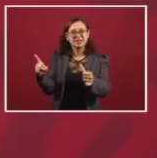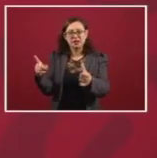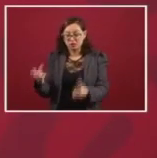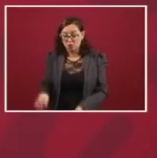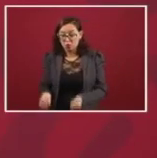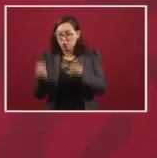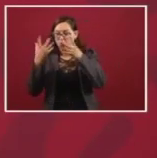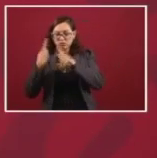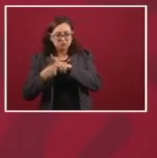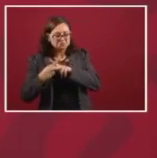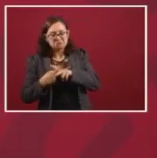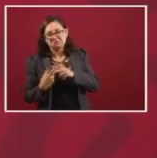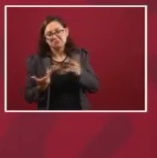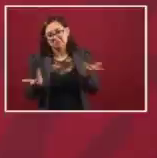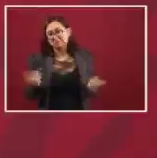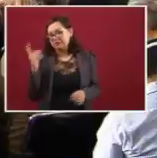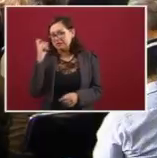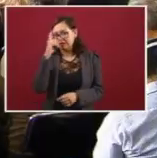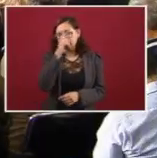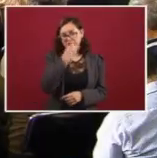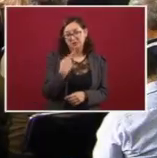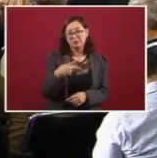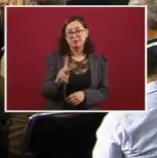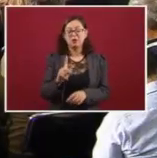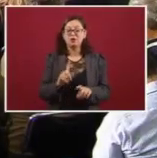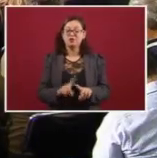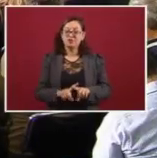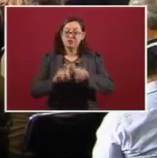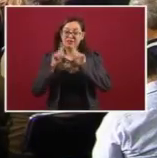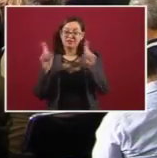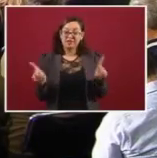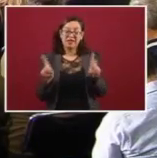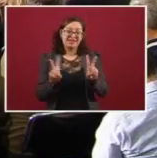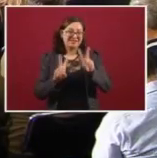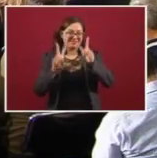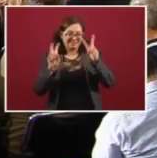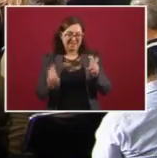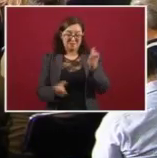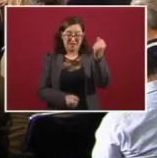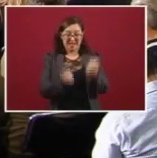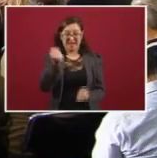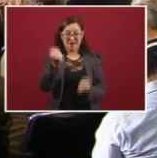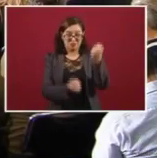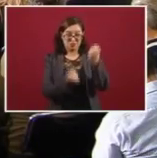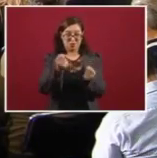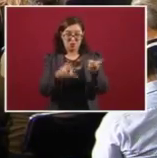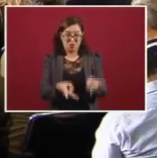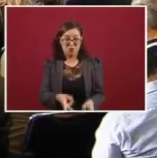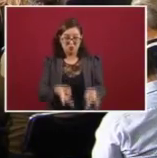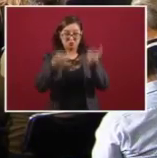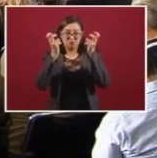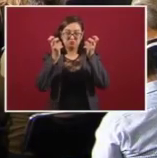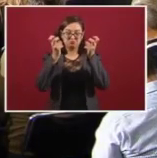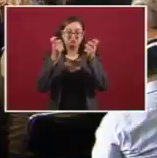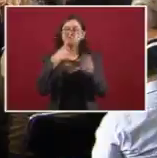pero en el caso de homicidio, robo de vehículo, casi se denuncia